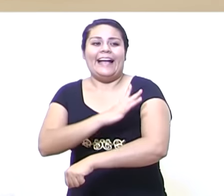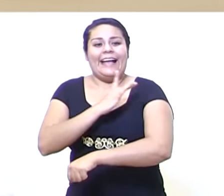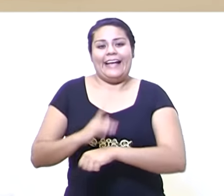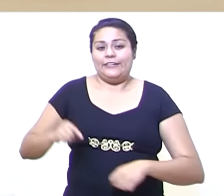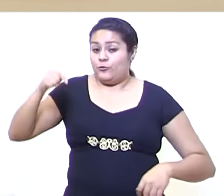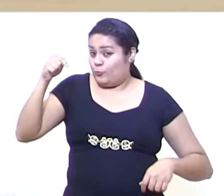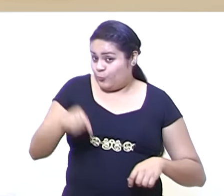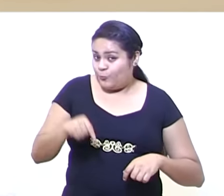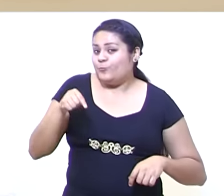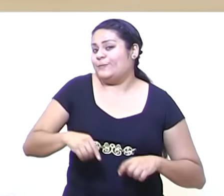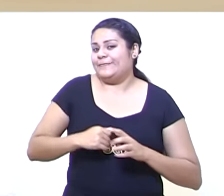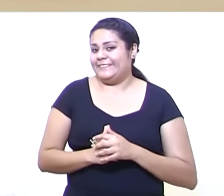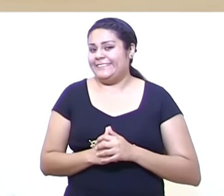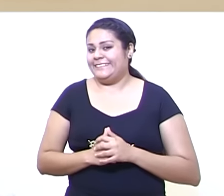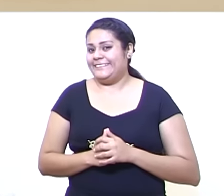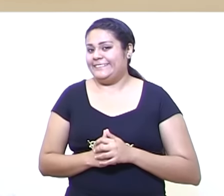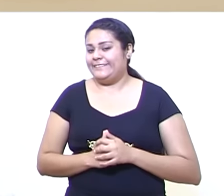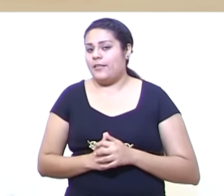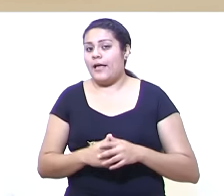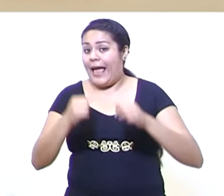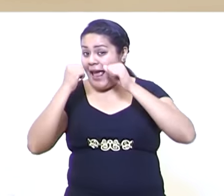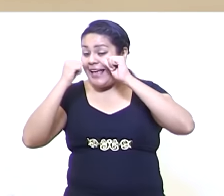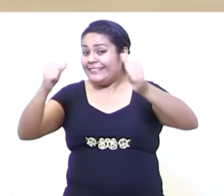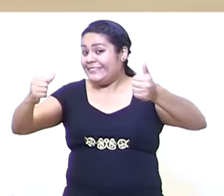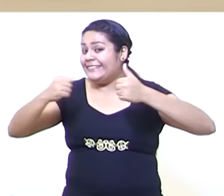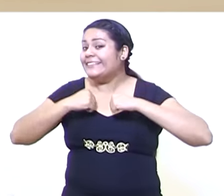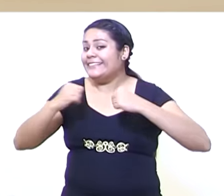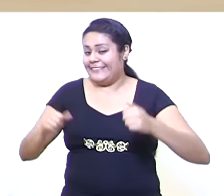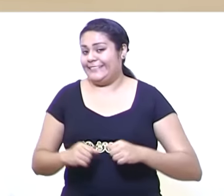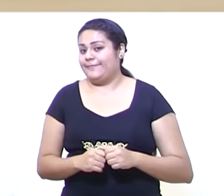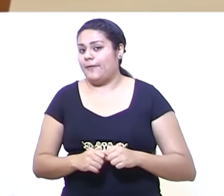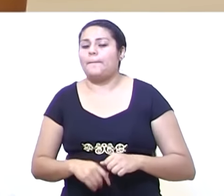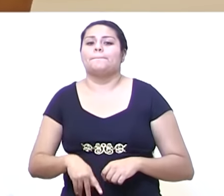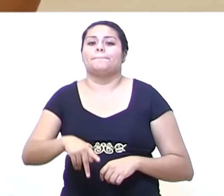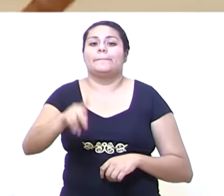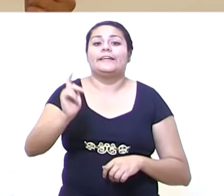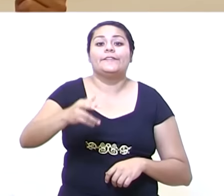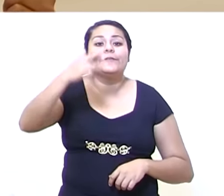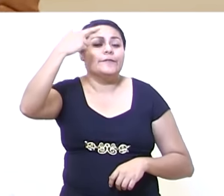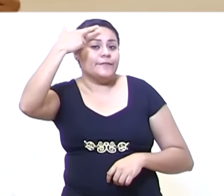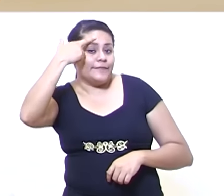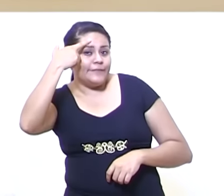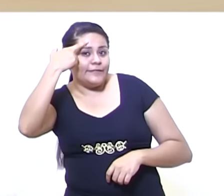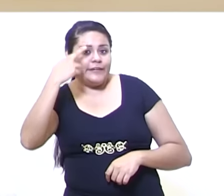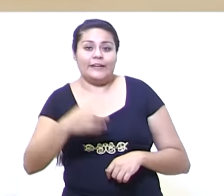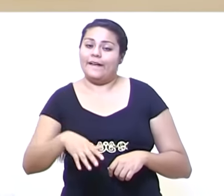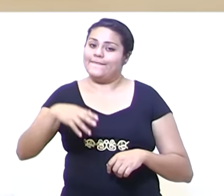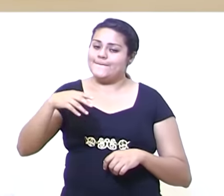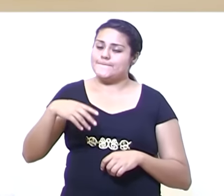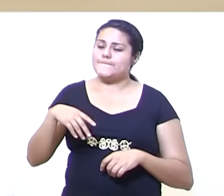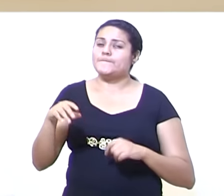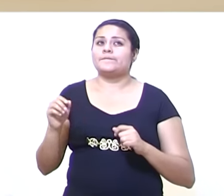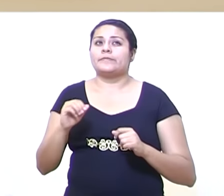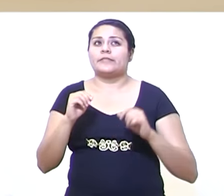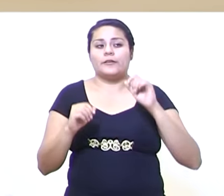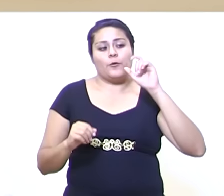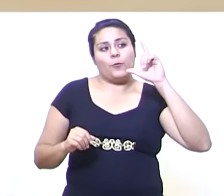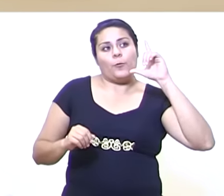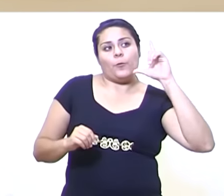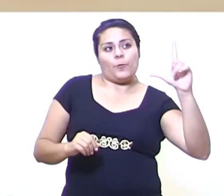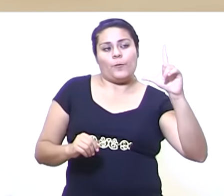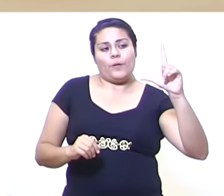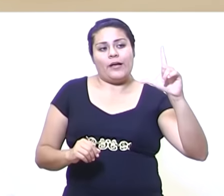ahora. Pero, además, recuerda que utilizamos mayúsculas para